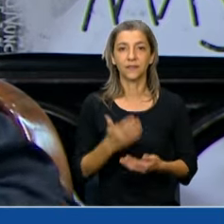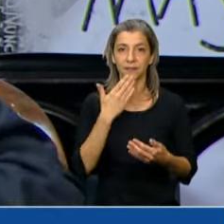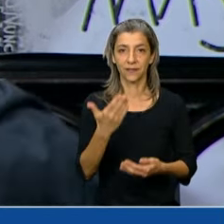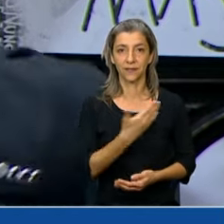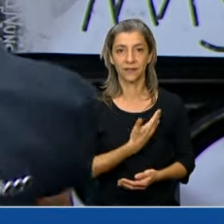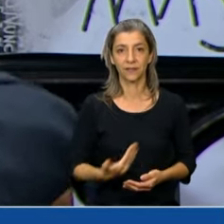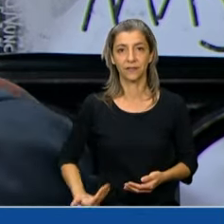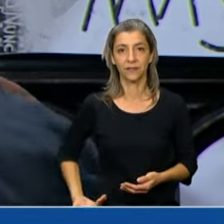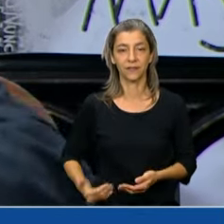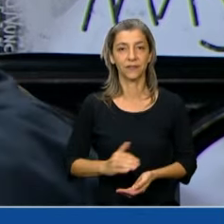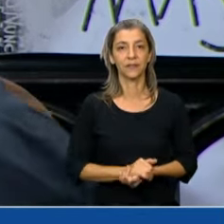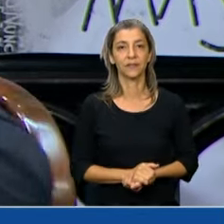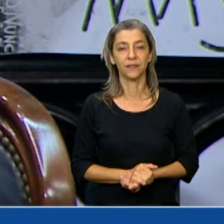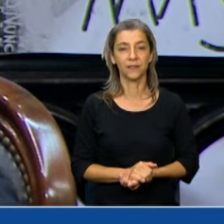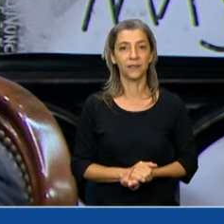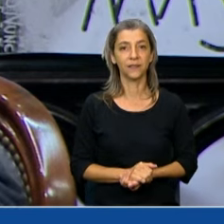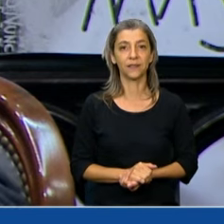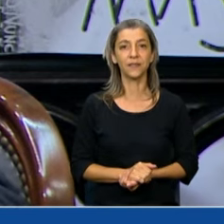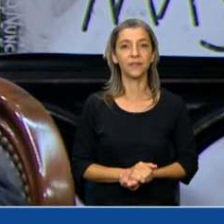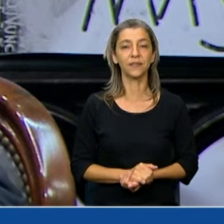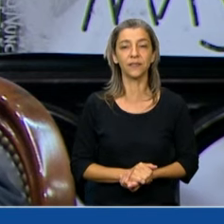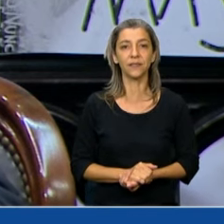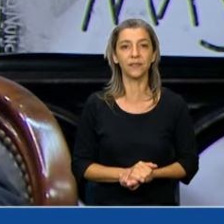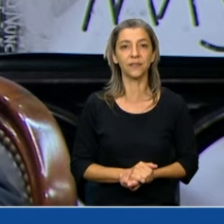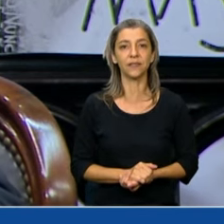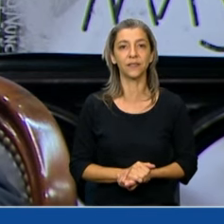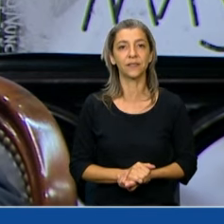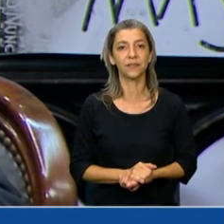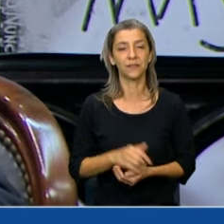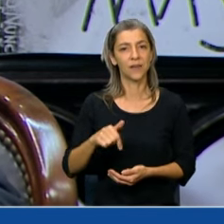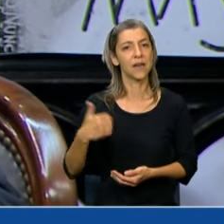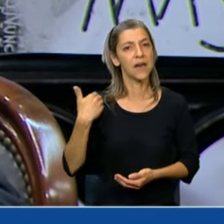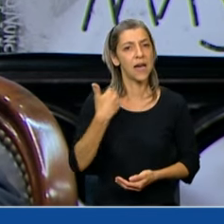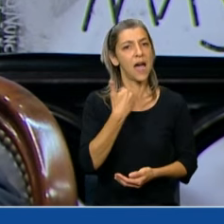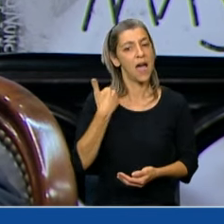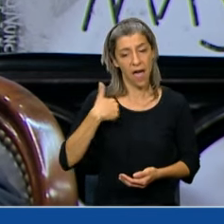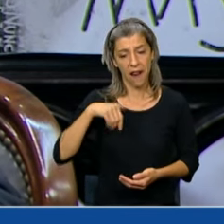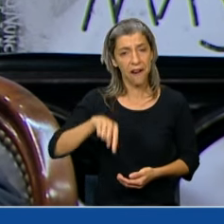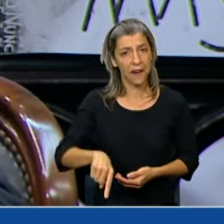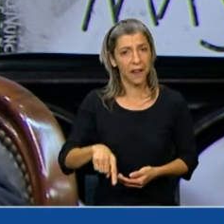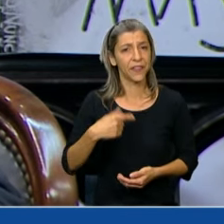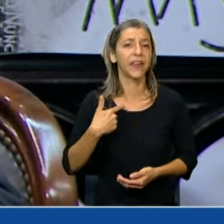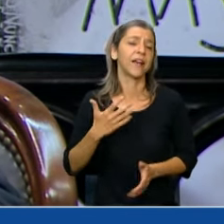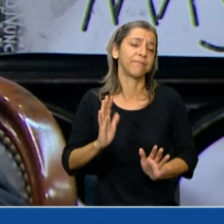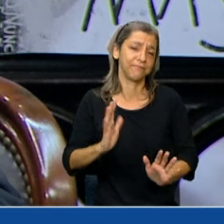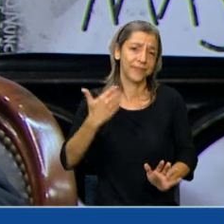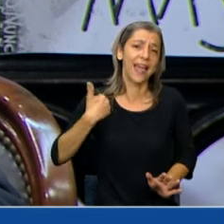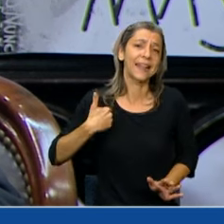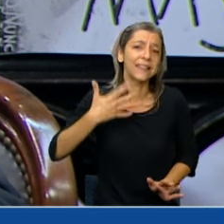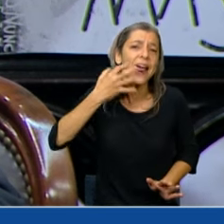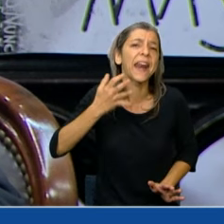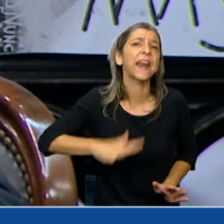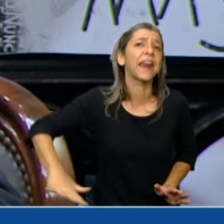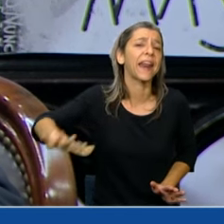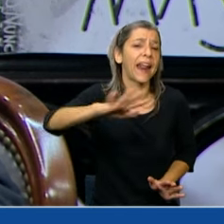presidente en en la Argentina en la Argentina real no en